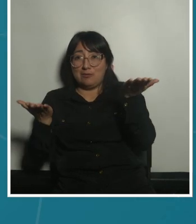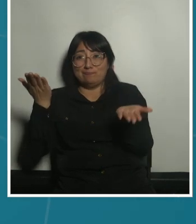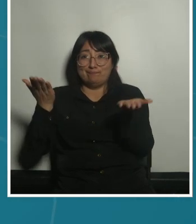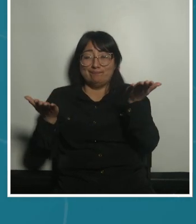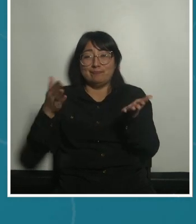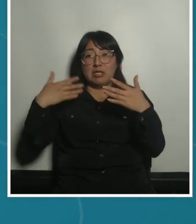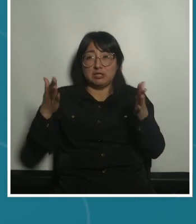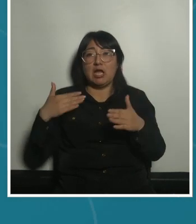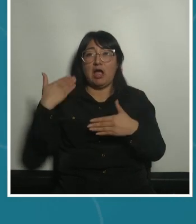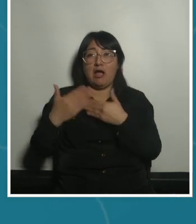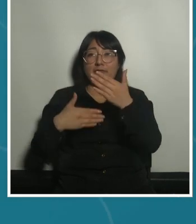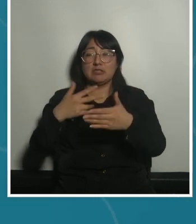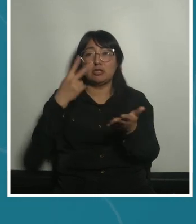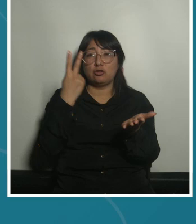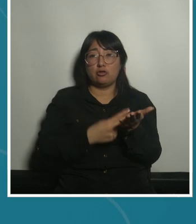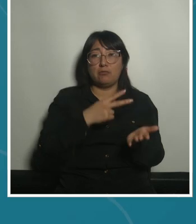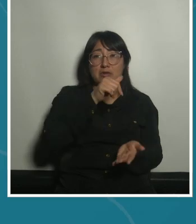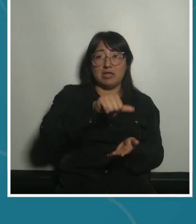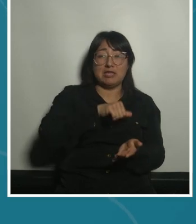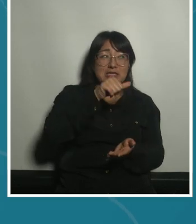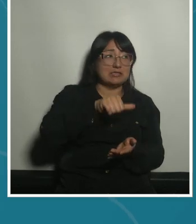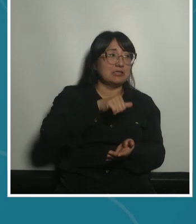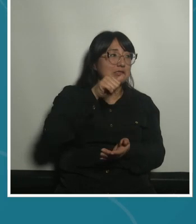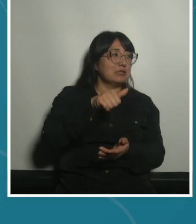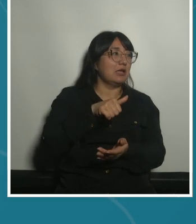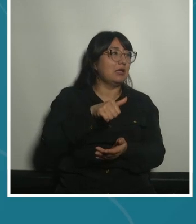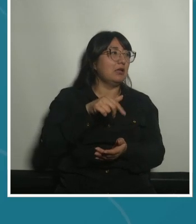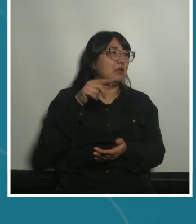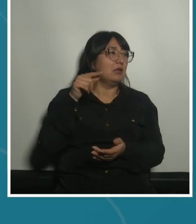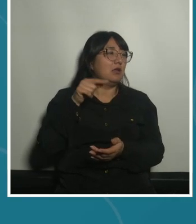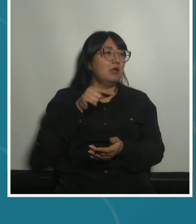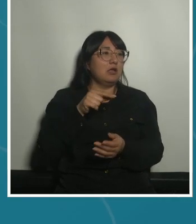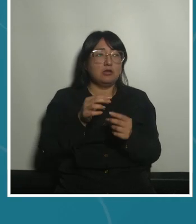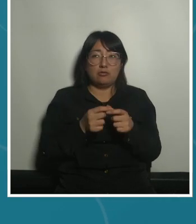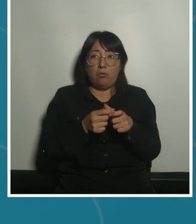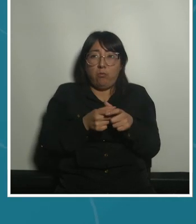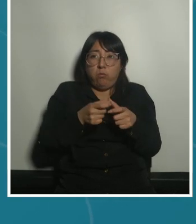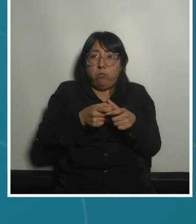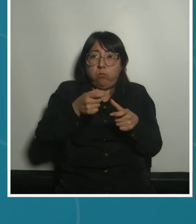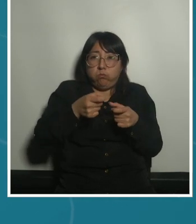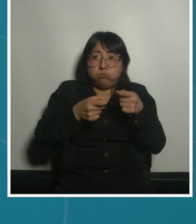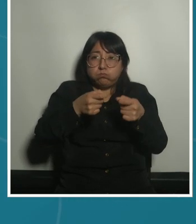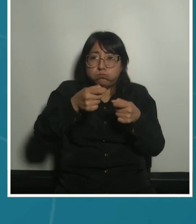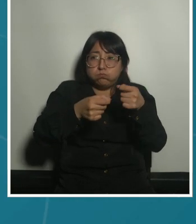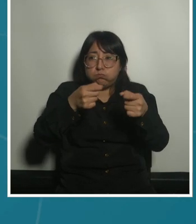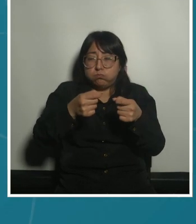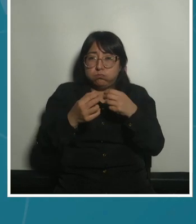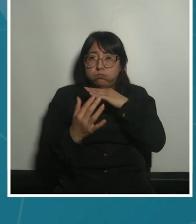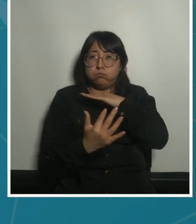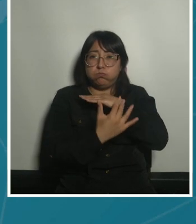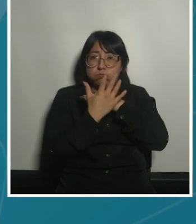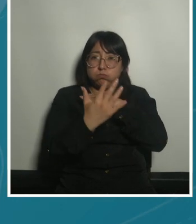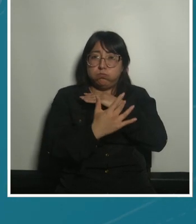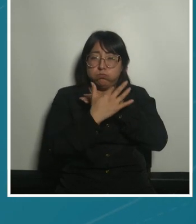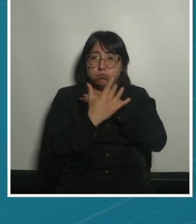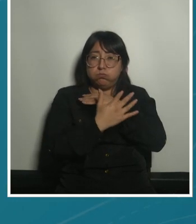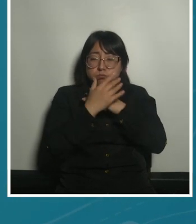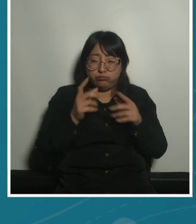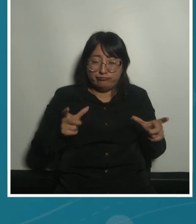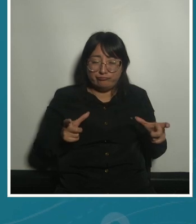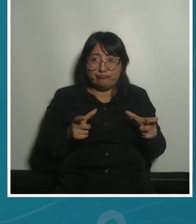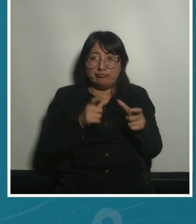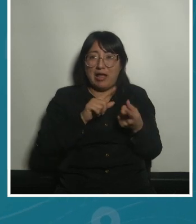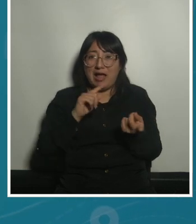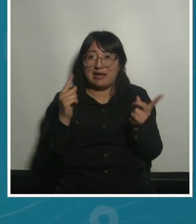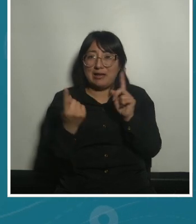ido avanzando, 2016, este encostramiento ha ido quedando, y por supuesto, al cambiarle el tipo de